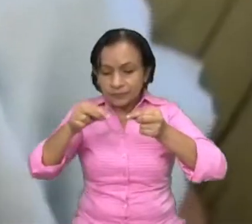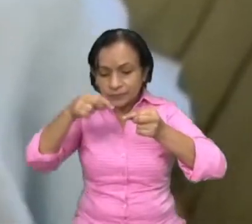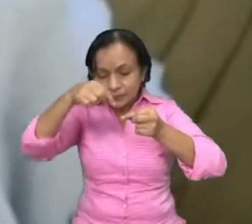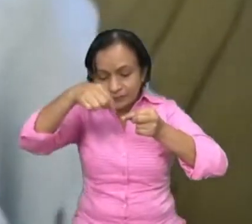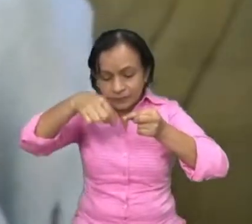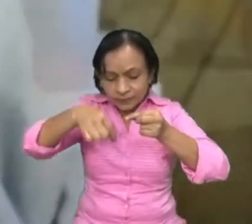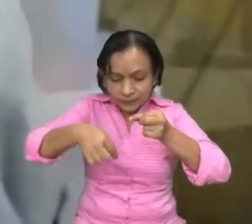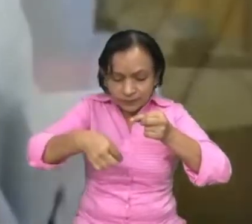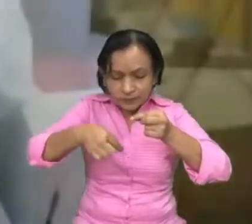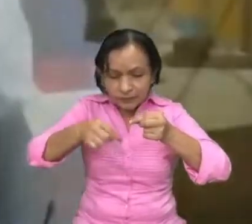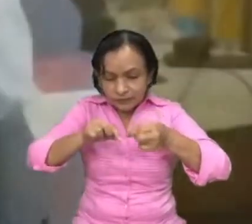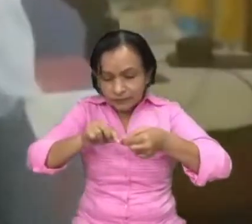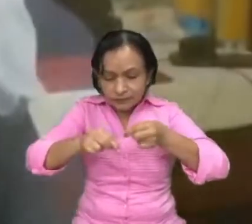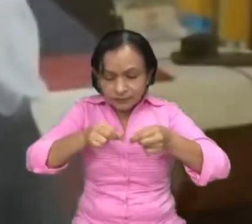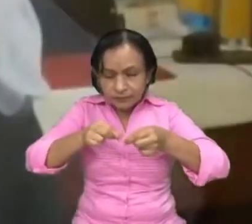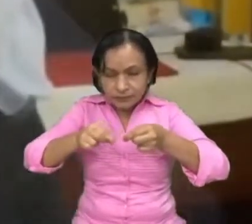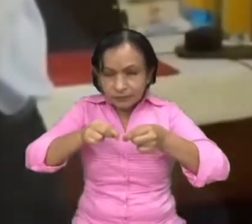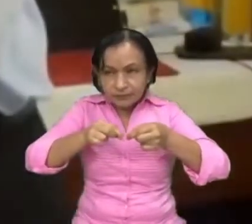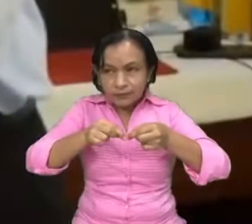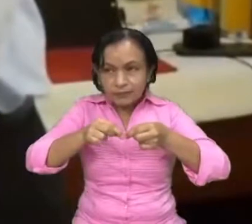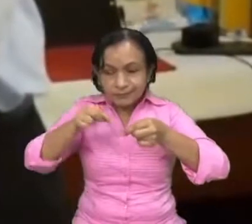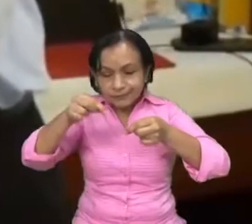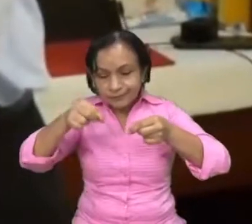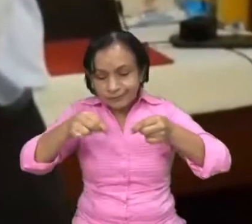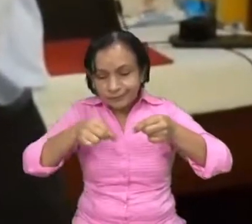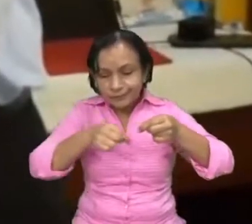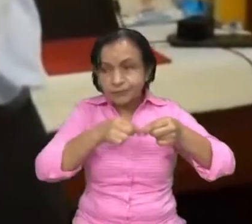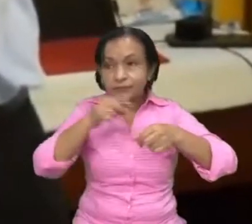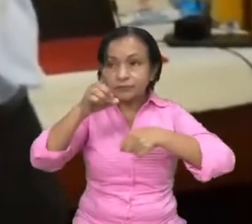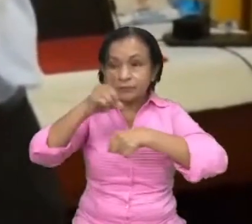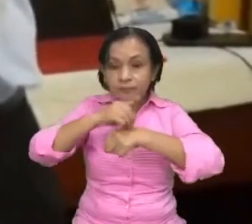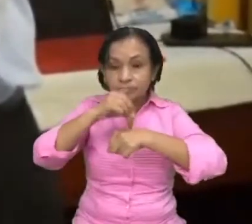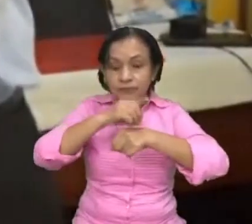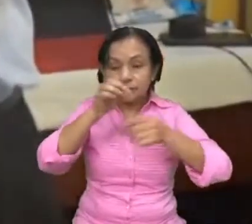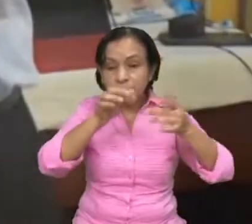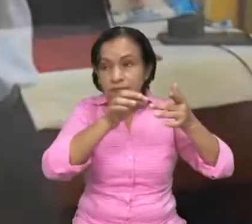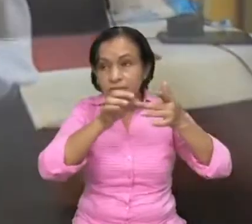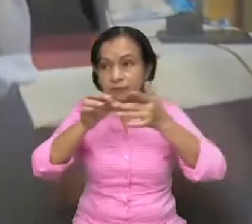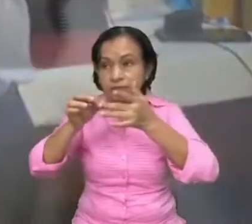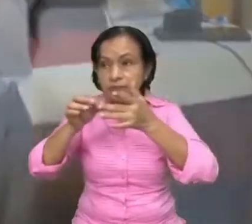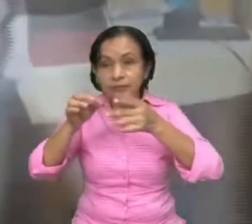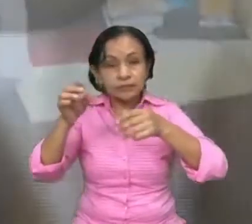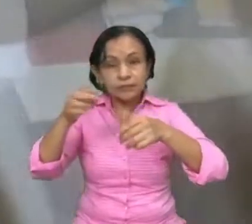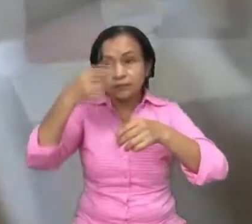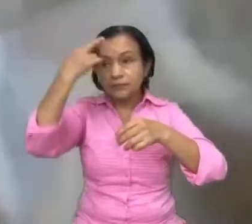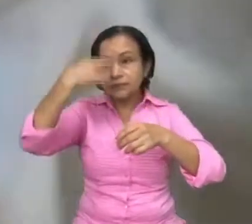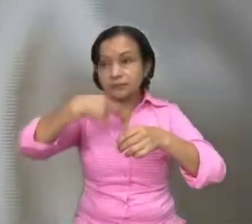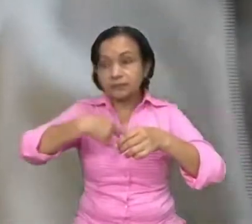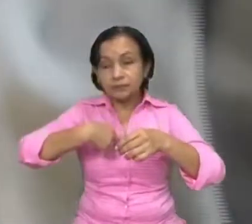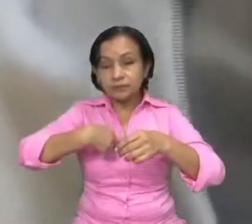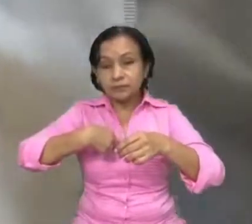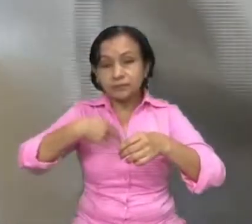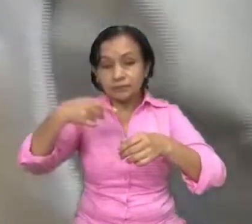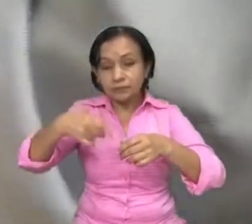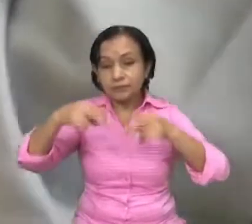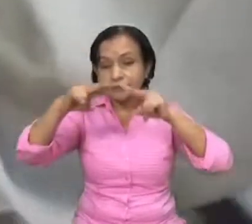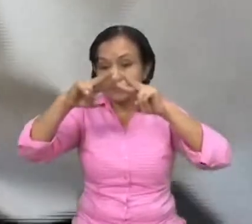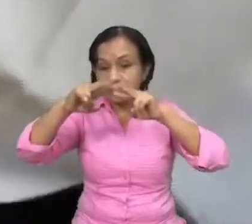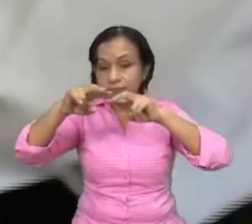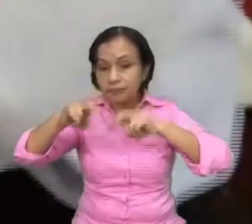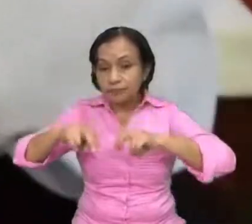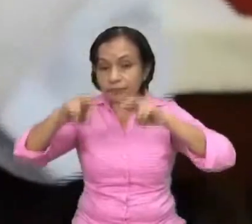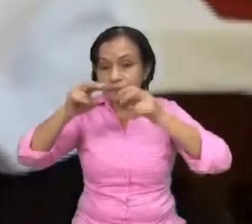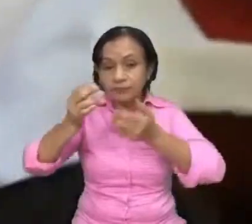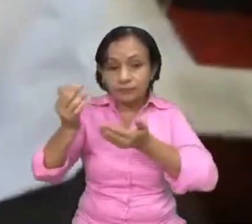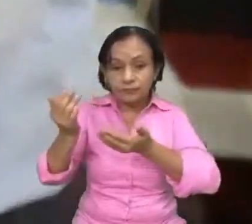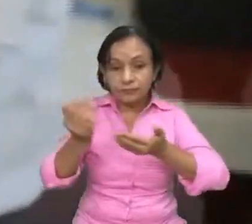defecto. Esto se hace bajo guía ecográfica. Tenemos un médico especialista en materno-fetal que es el responsable de estar evaluando la